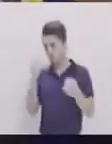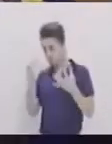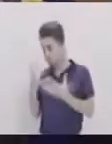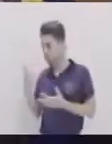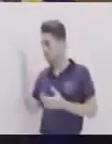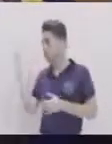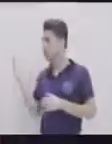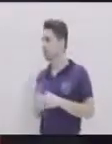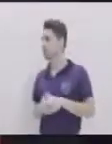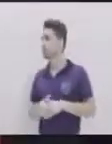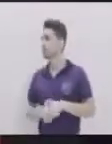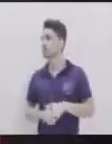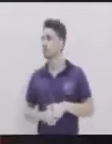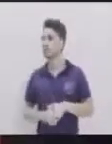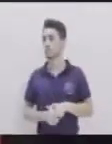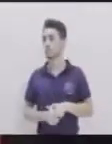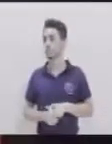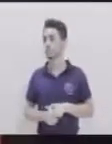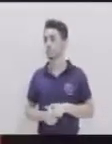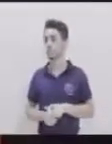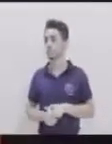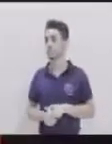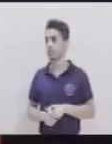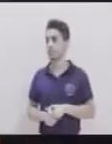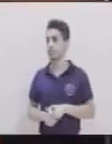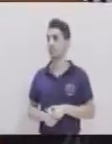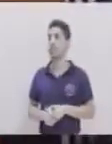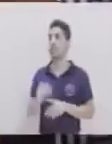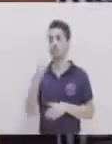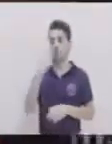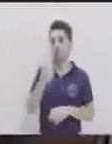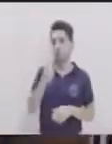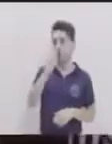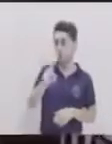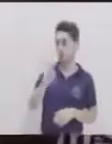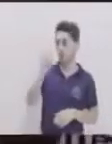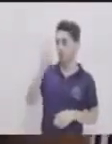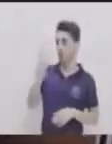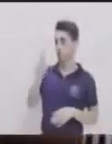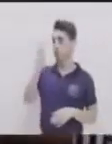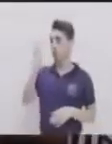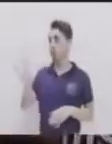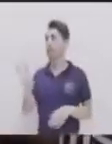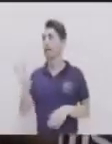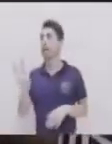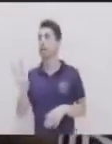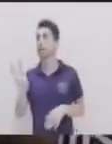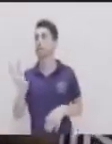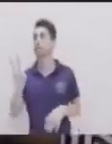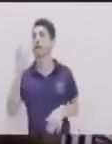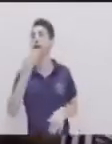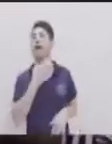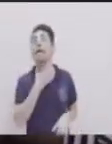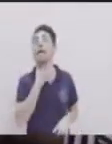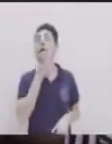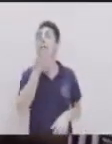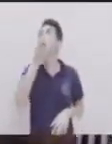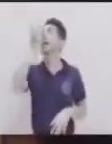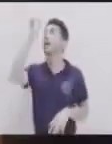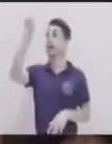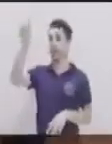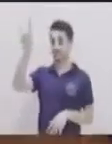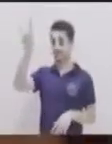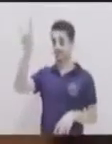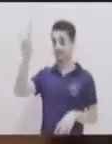Muy bien, tenemos una, dos y tres